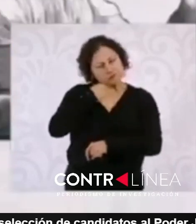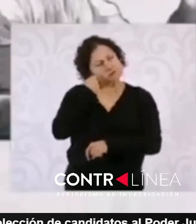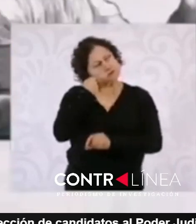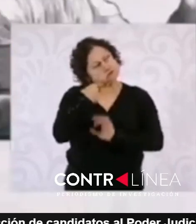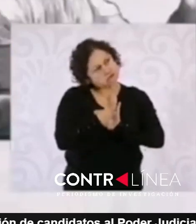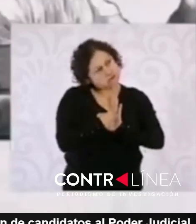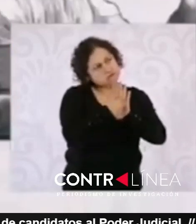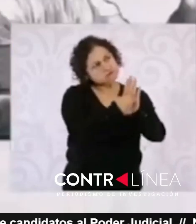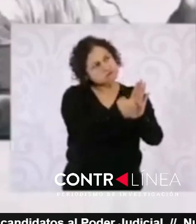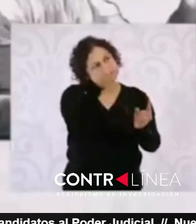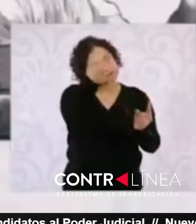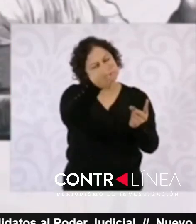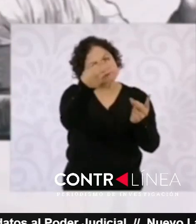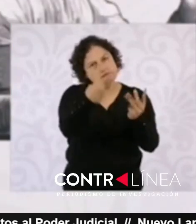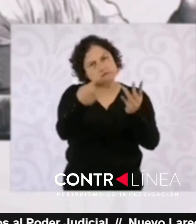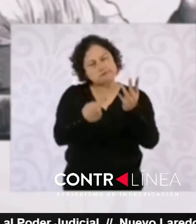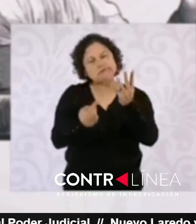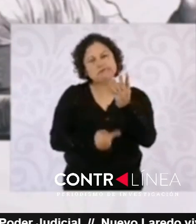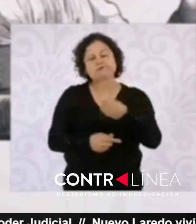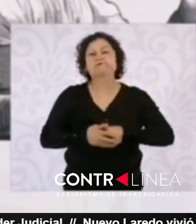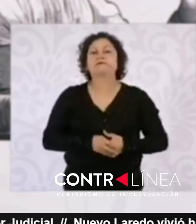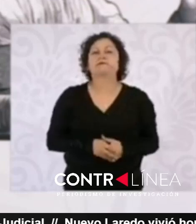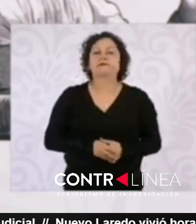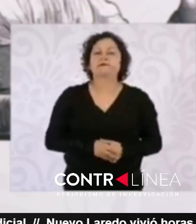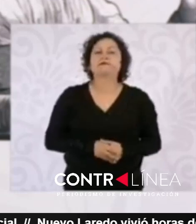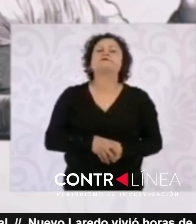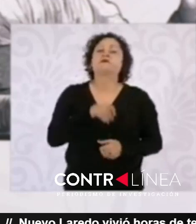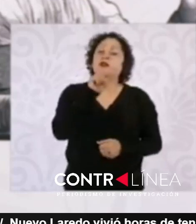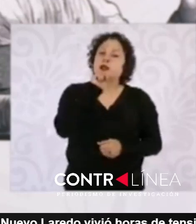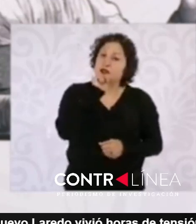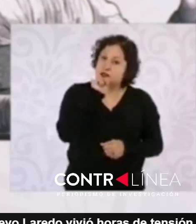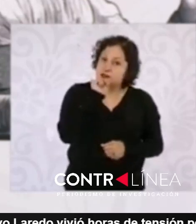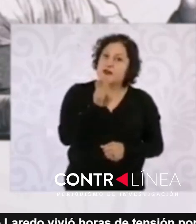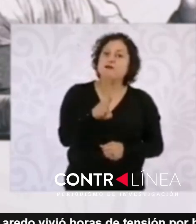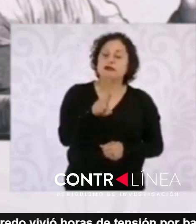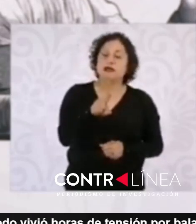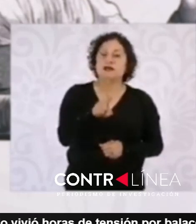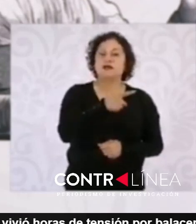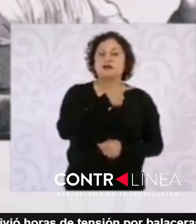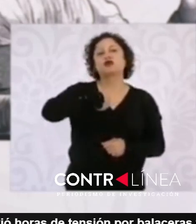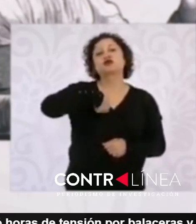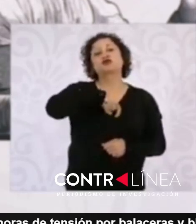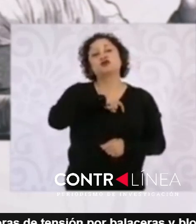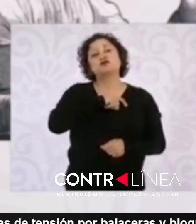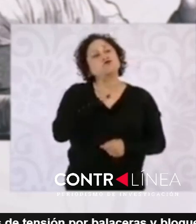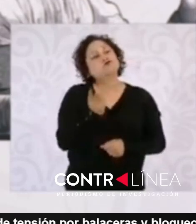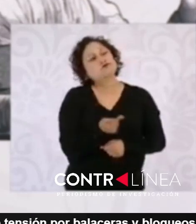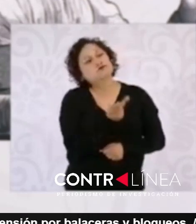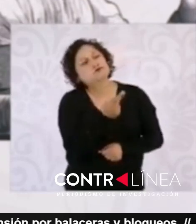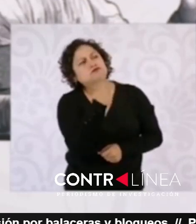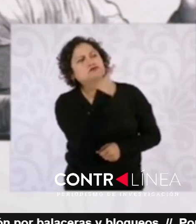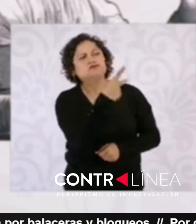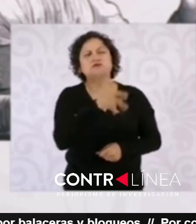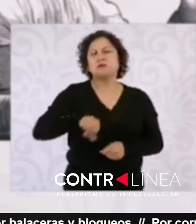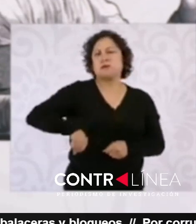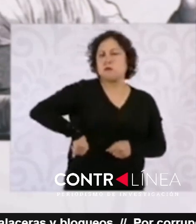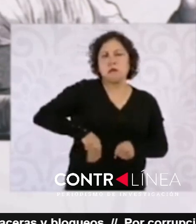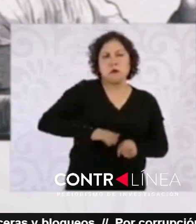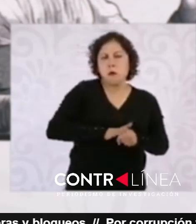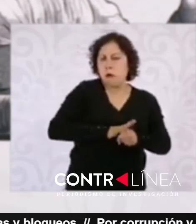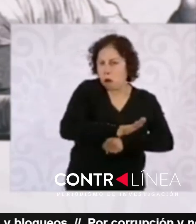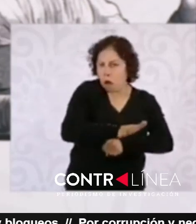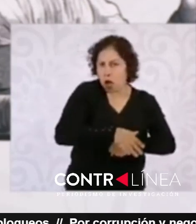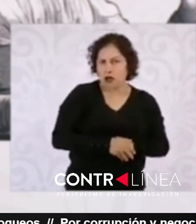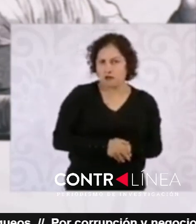Y hablamos entonces del interés que tenía él y nosotros también de reducir